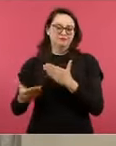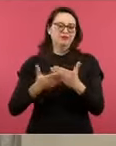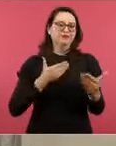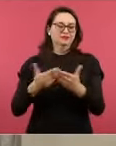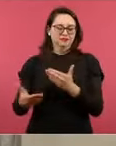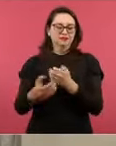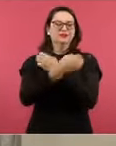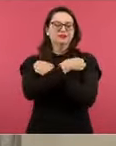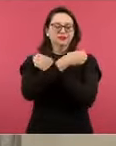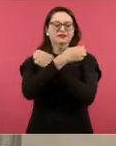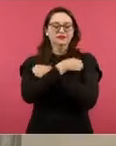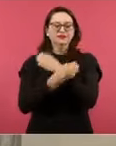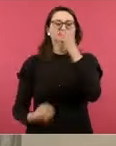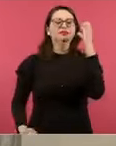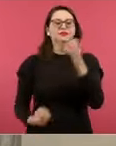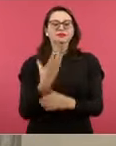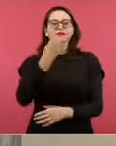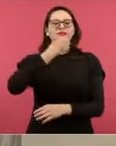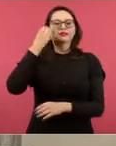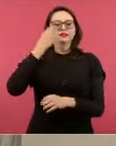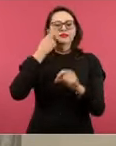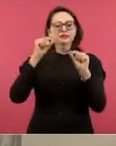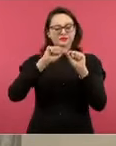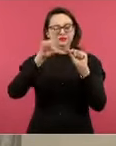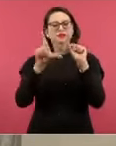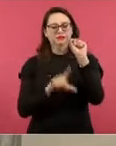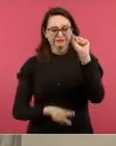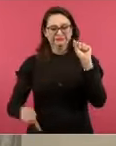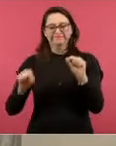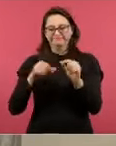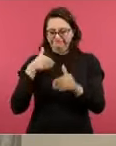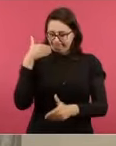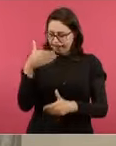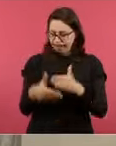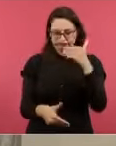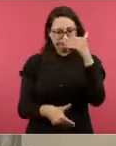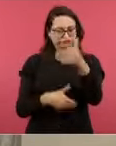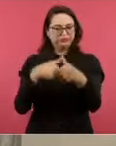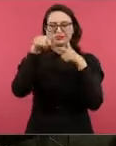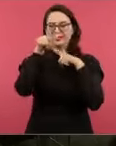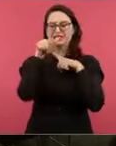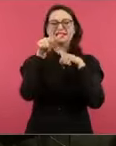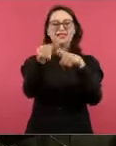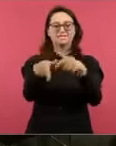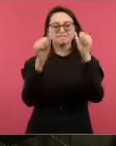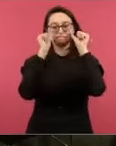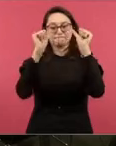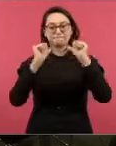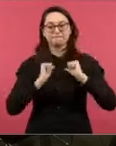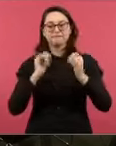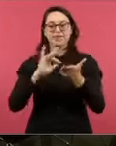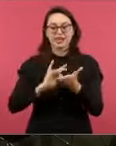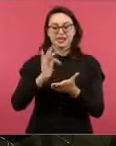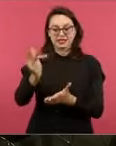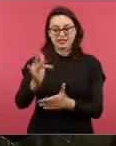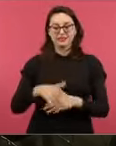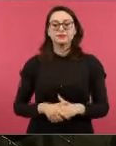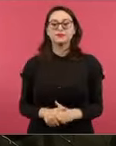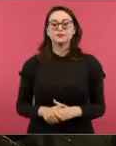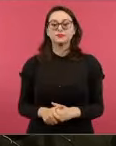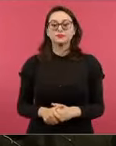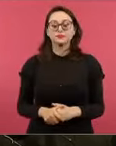días y que es la nueva escuela mexicana, un modelo que está en construcción. Muchas gracias por su atención. Gracias, maestra.